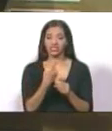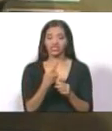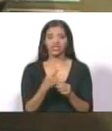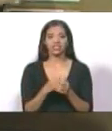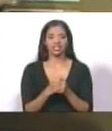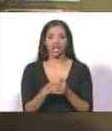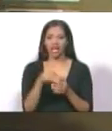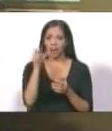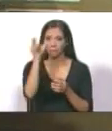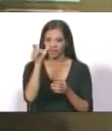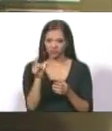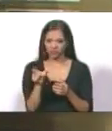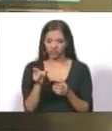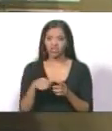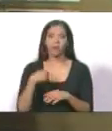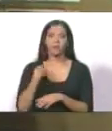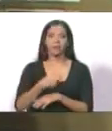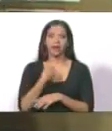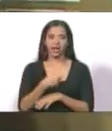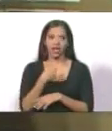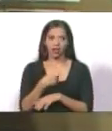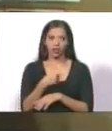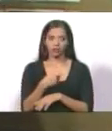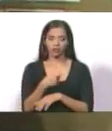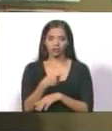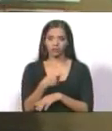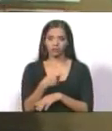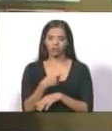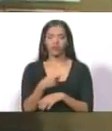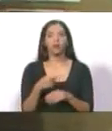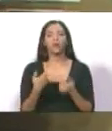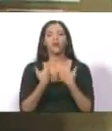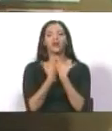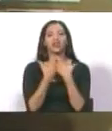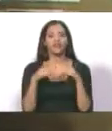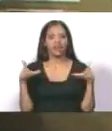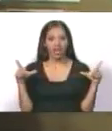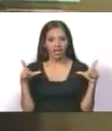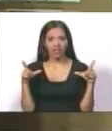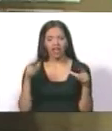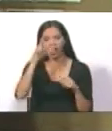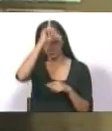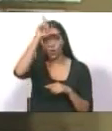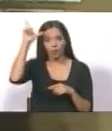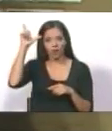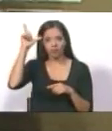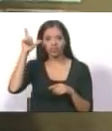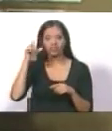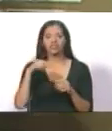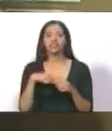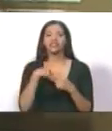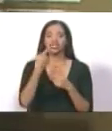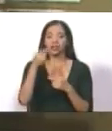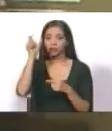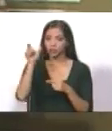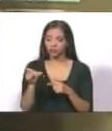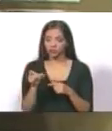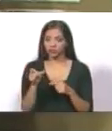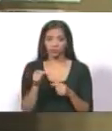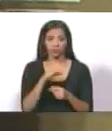le pagaron, Christopher Figuera le pagaron por liberar a Leopoldo López y a Simonovi, pero que no quisieron